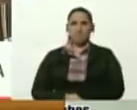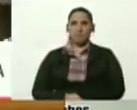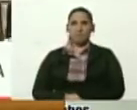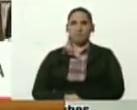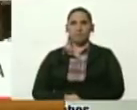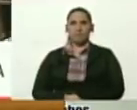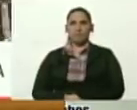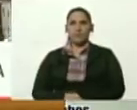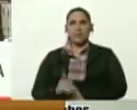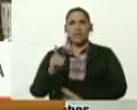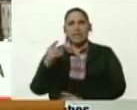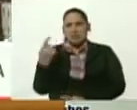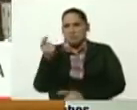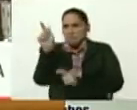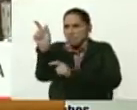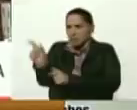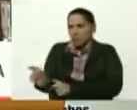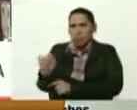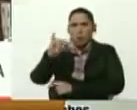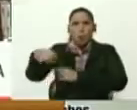Y el usurpador Guaidó, ahí lo vimos,